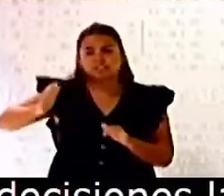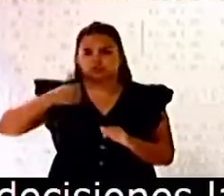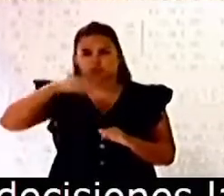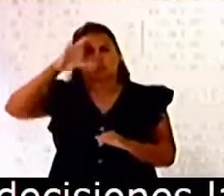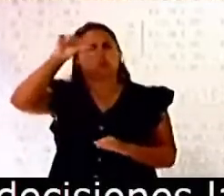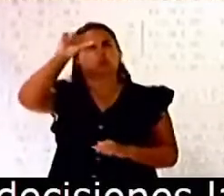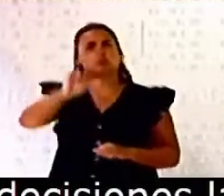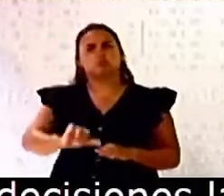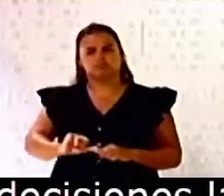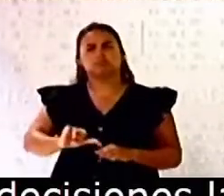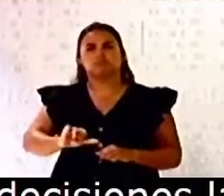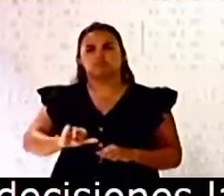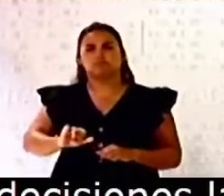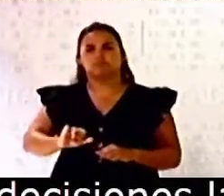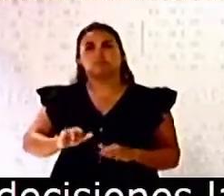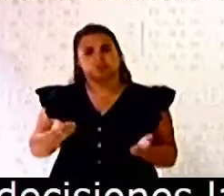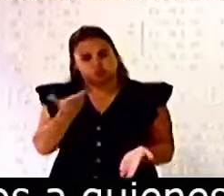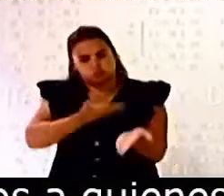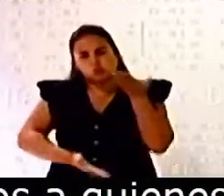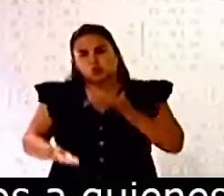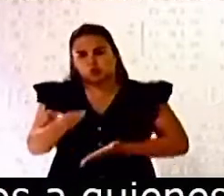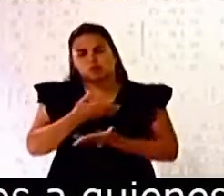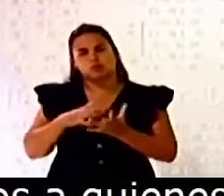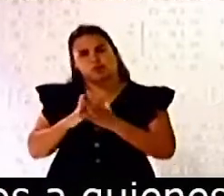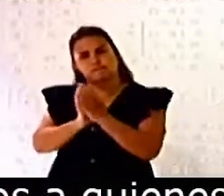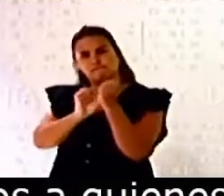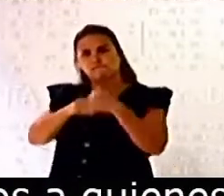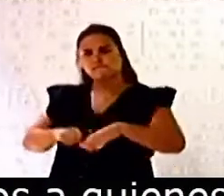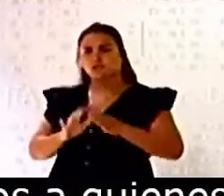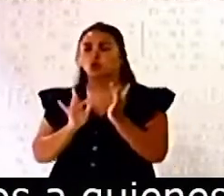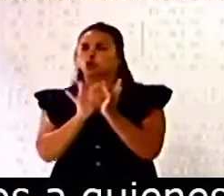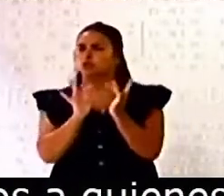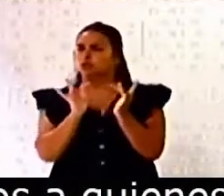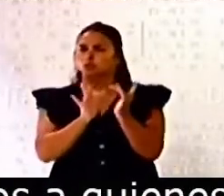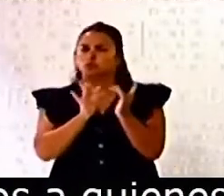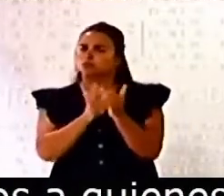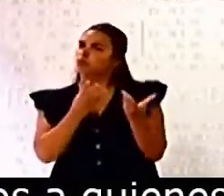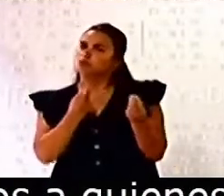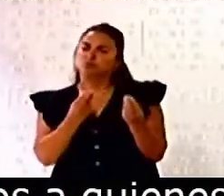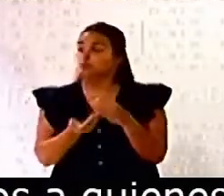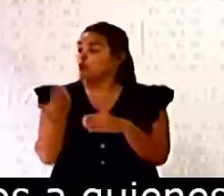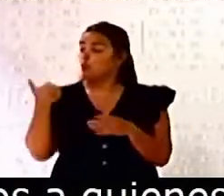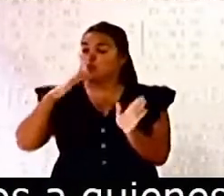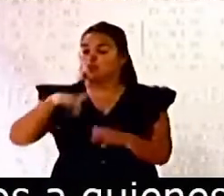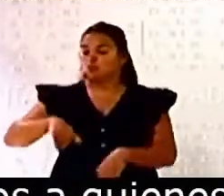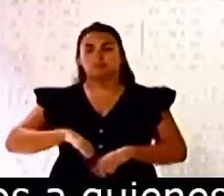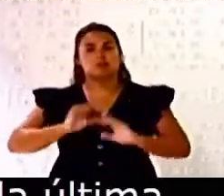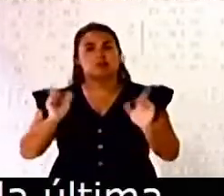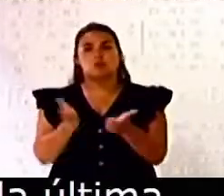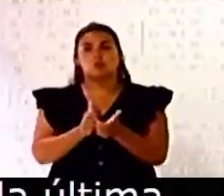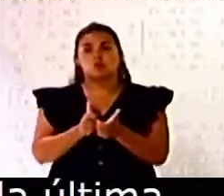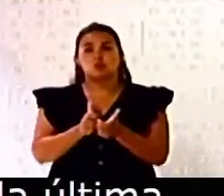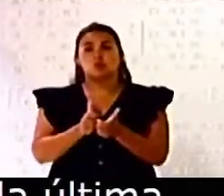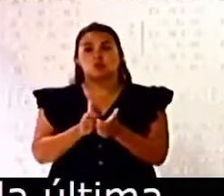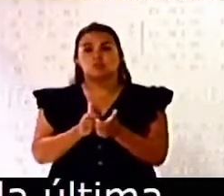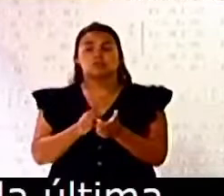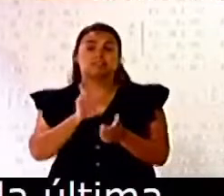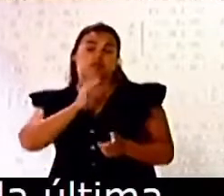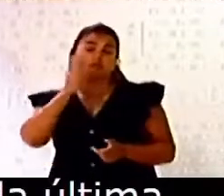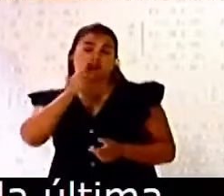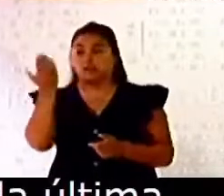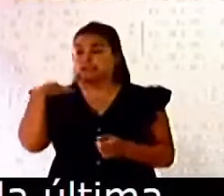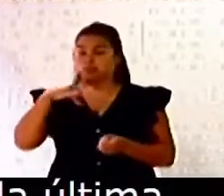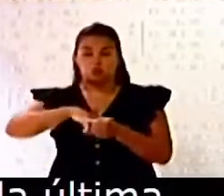querido estar en estas ayudas, con quienes hemos estado en permanente contacto. Concretamente, la última reunión con Fedesbares, por ejemplo, fue el pasado